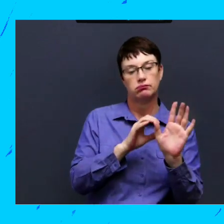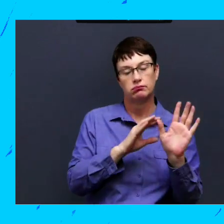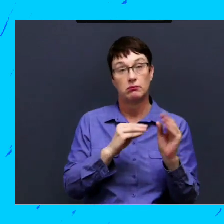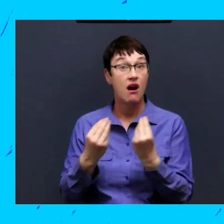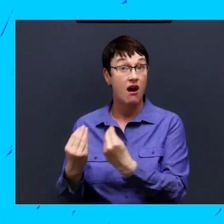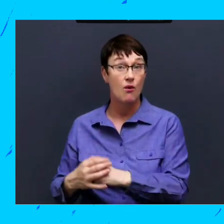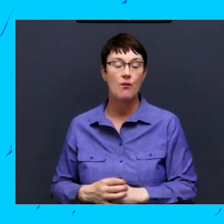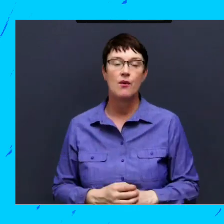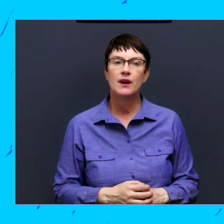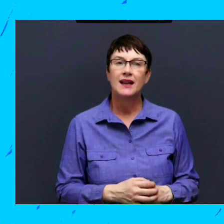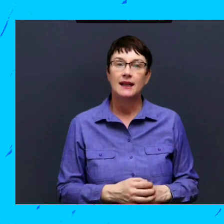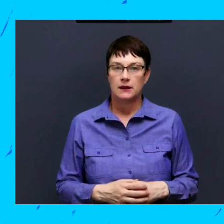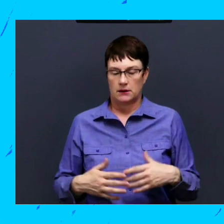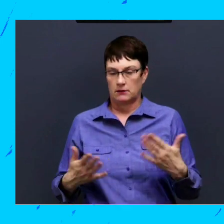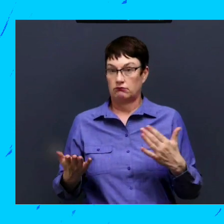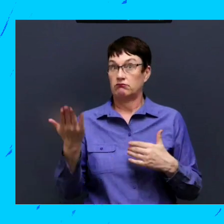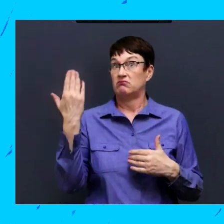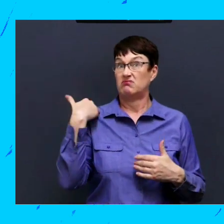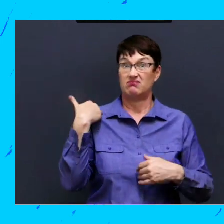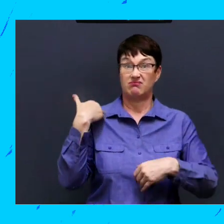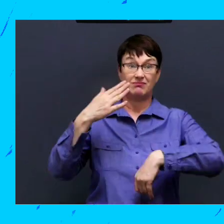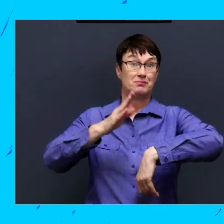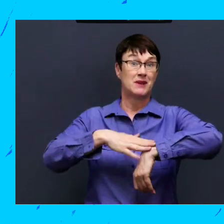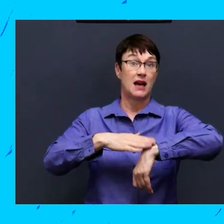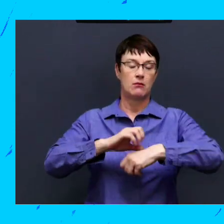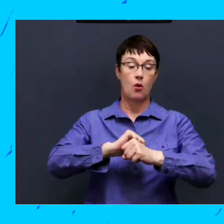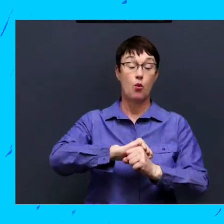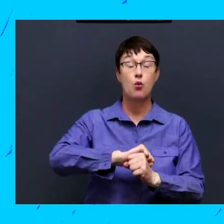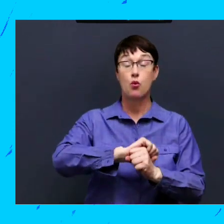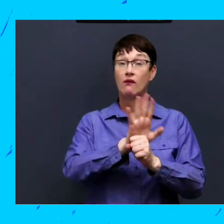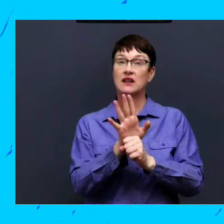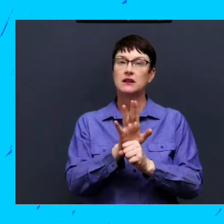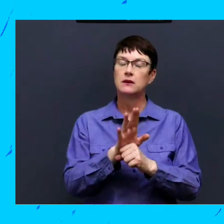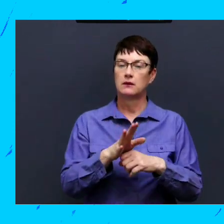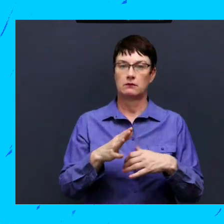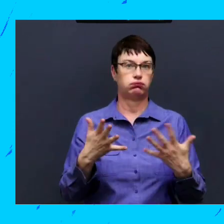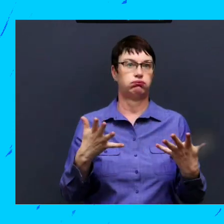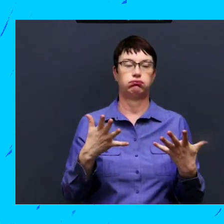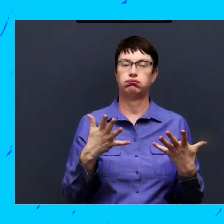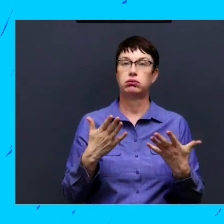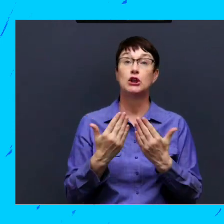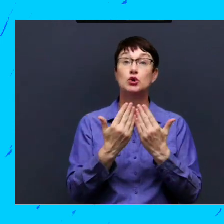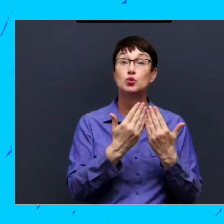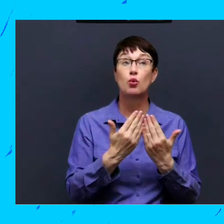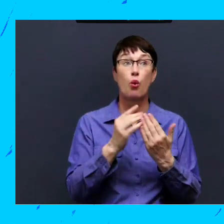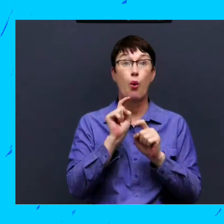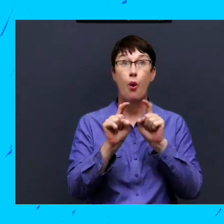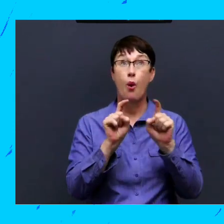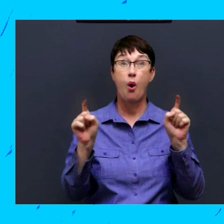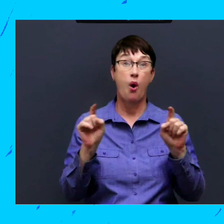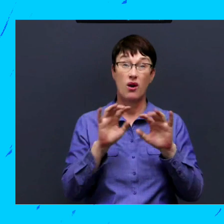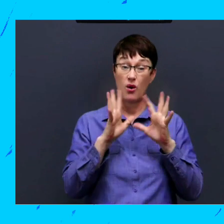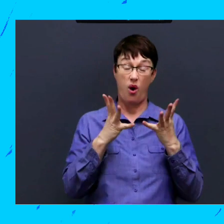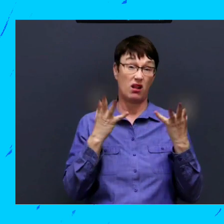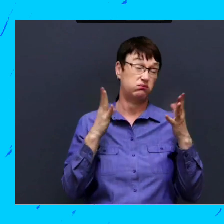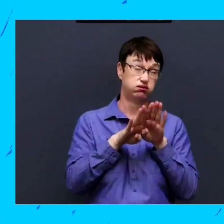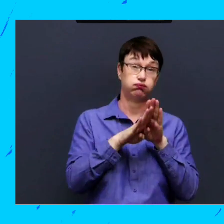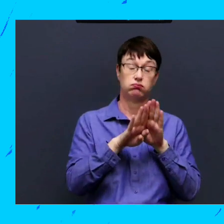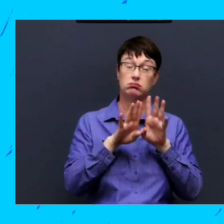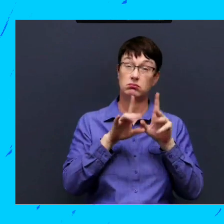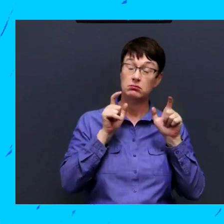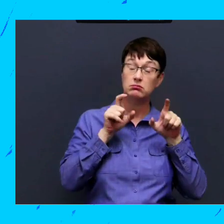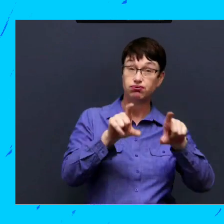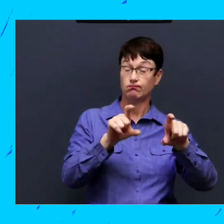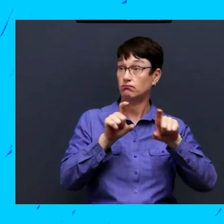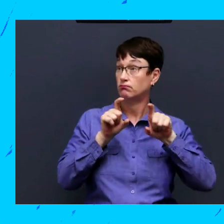Y los lockdowns del mundo entero durante la pandemia han afectado el aprendizaje, el desarrollo y